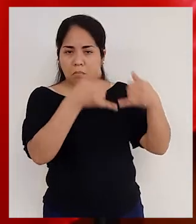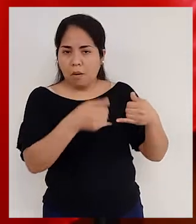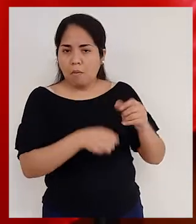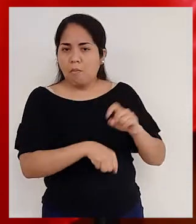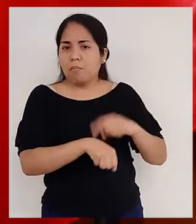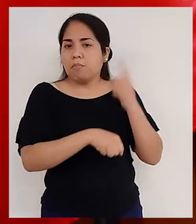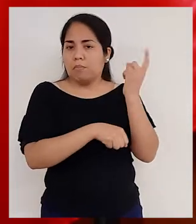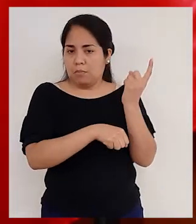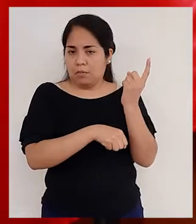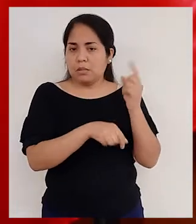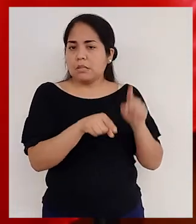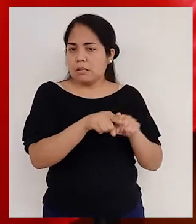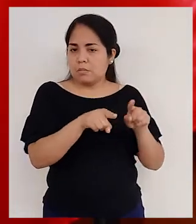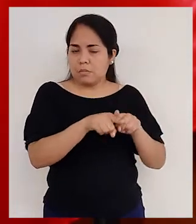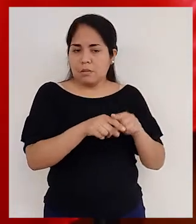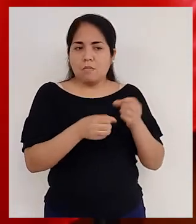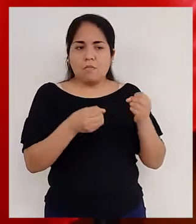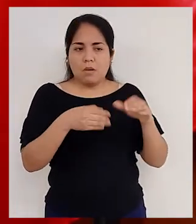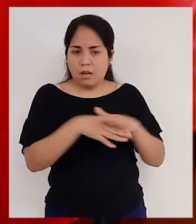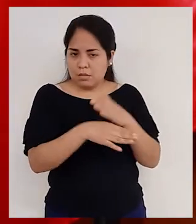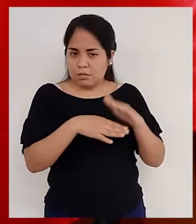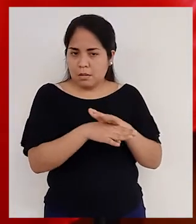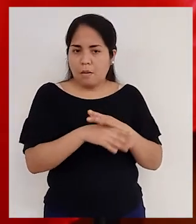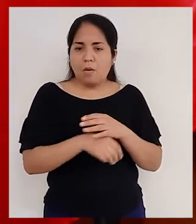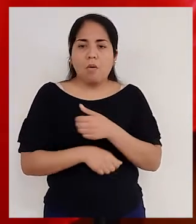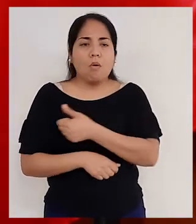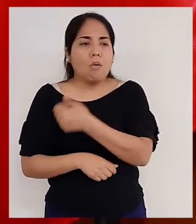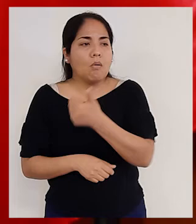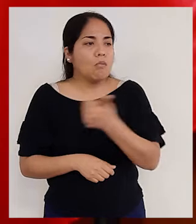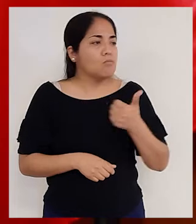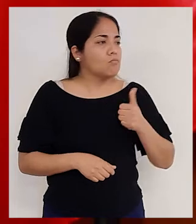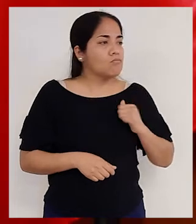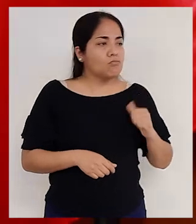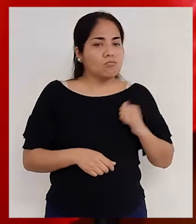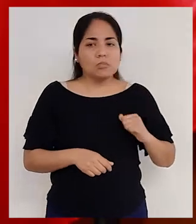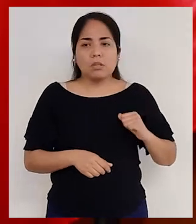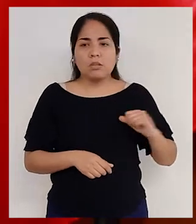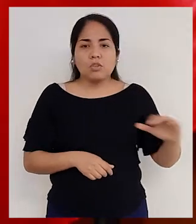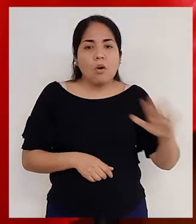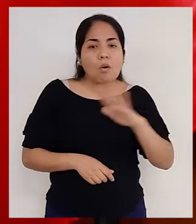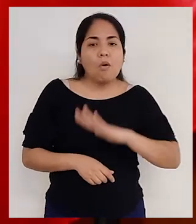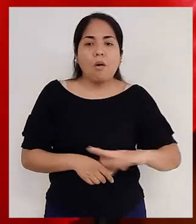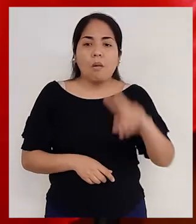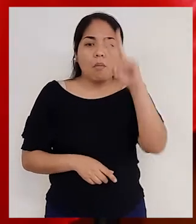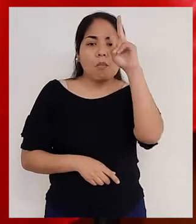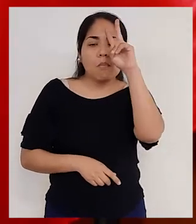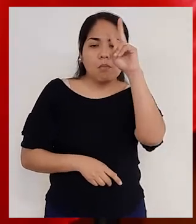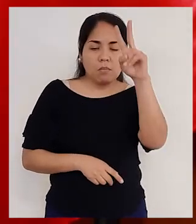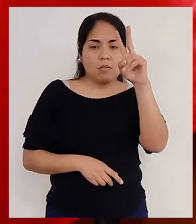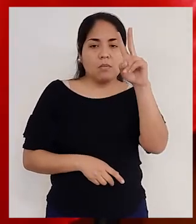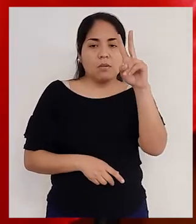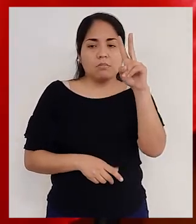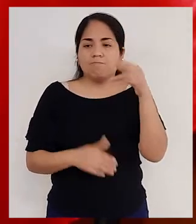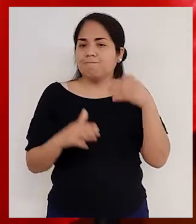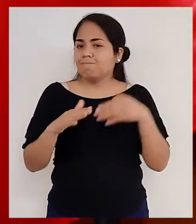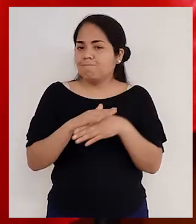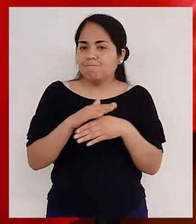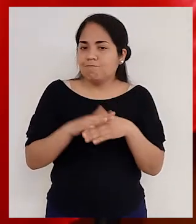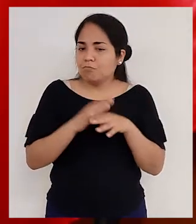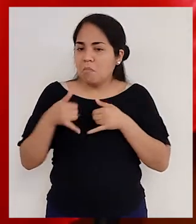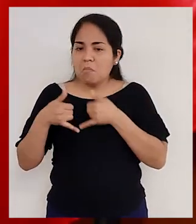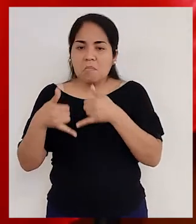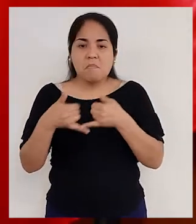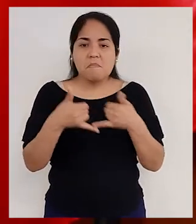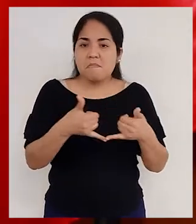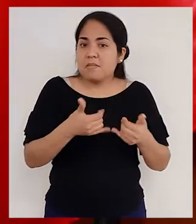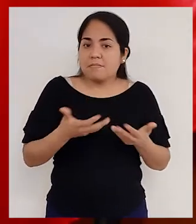una vez también como accesibilidad municipal, pero no hay ninguna otra municipalidad del Perú que haya tenido